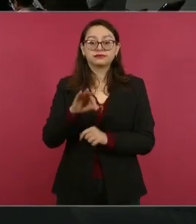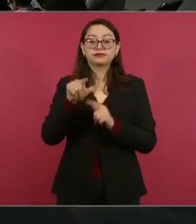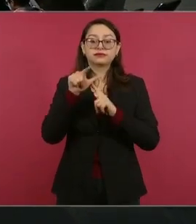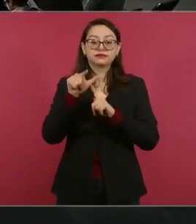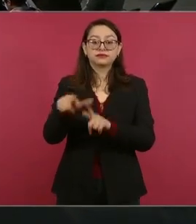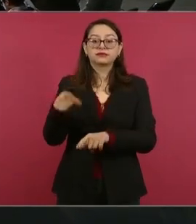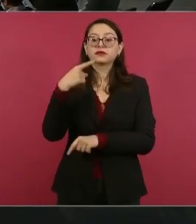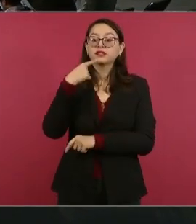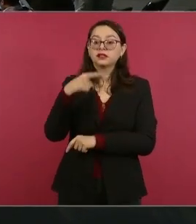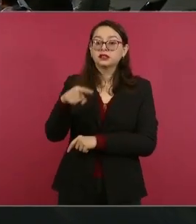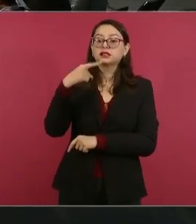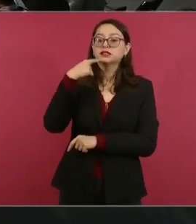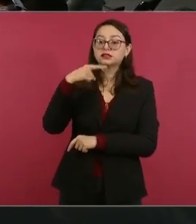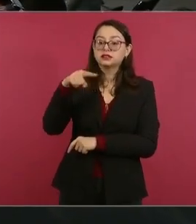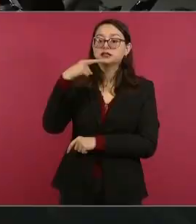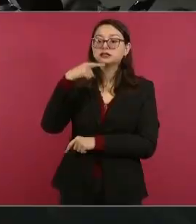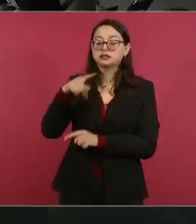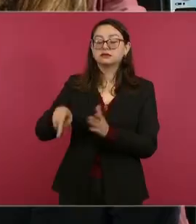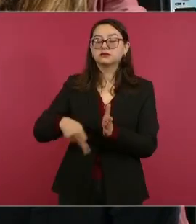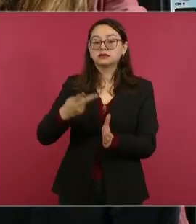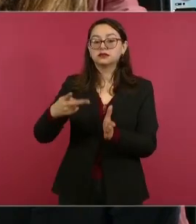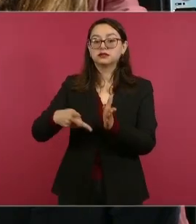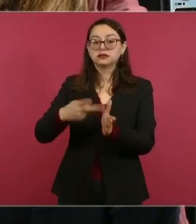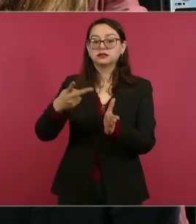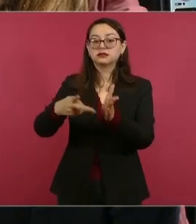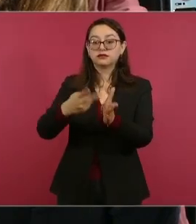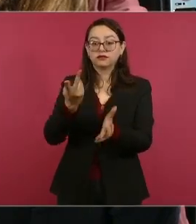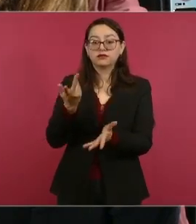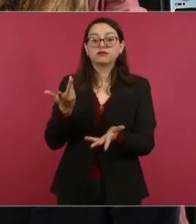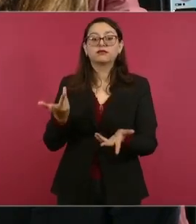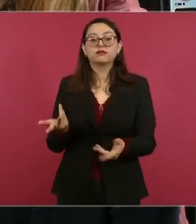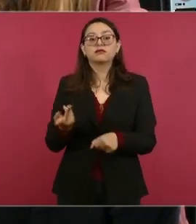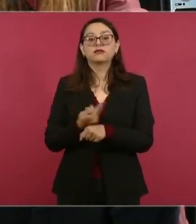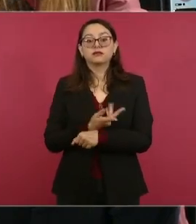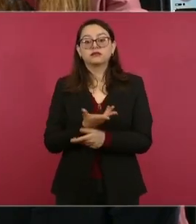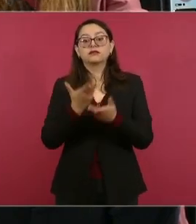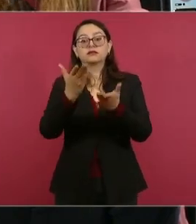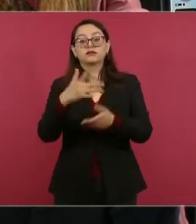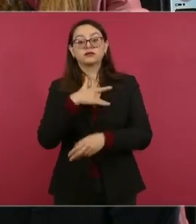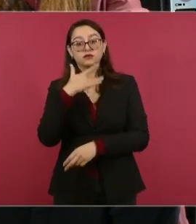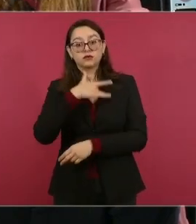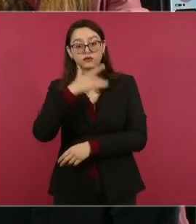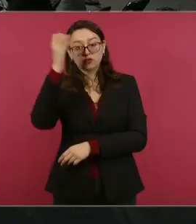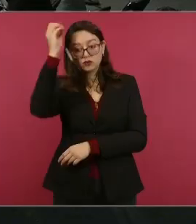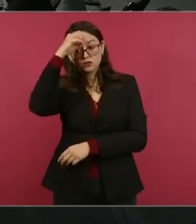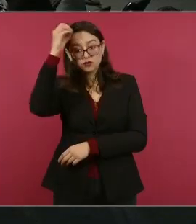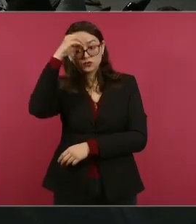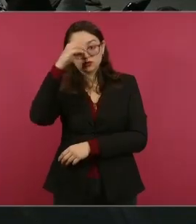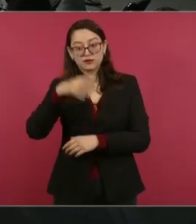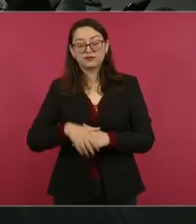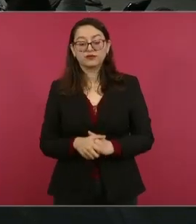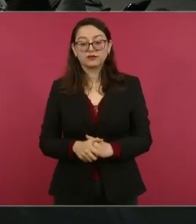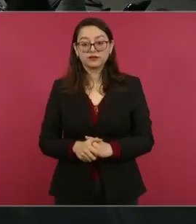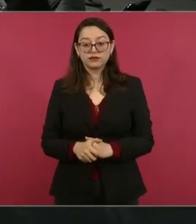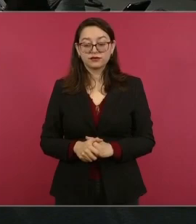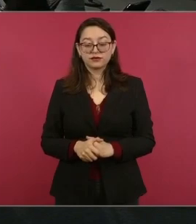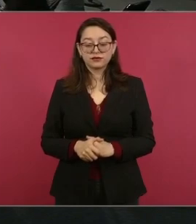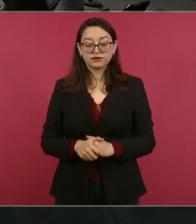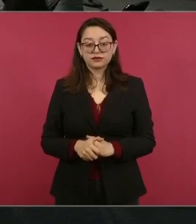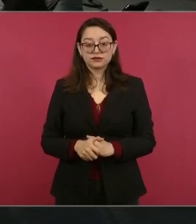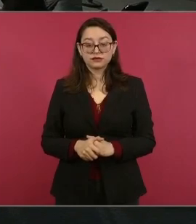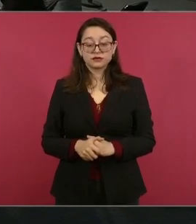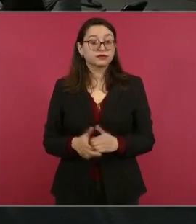del Tribunal Colegiado del Tribunal Superior de Justicia de la Nación. ¿Cuál es su opinión al respecto, presidente? Pues que hay que esperar a